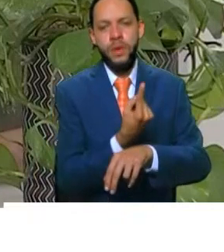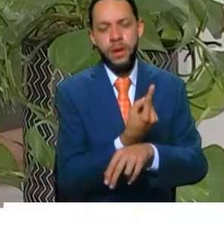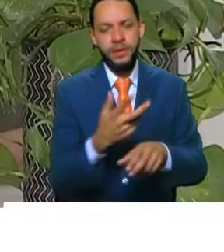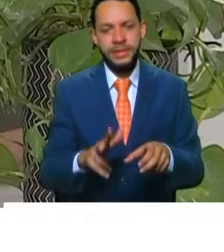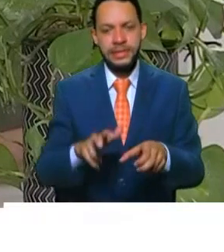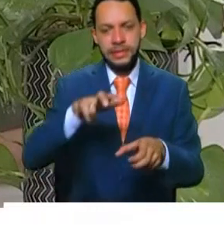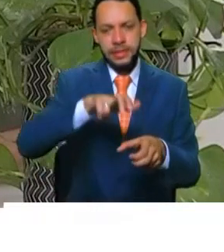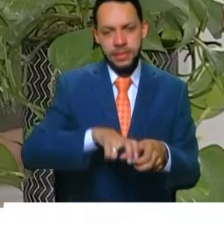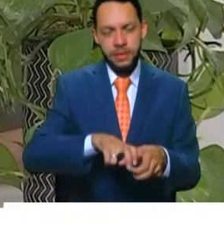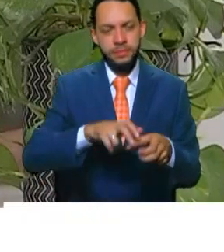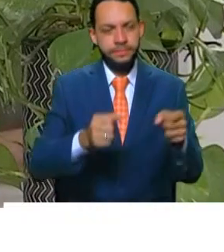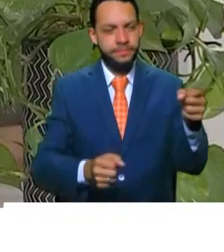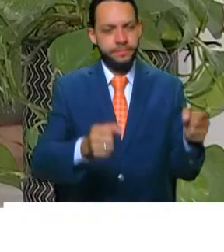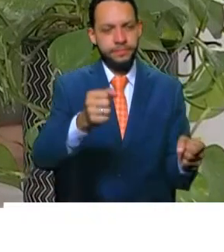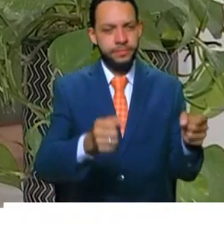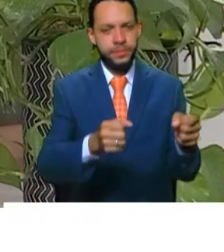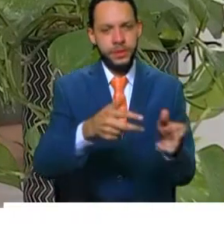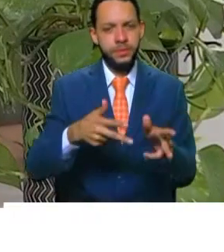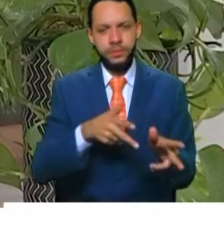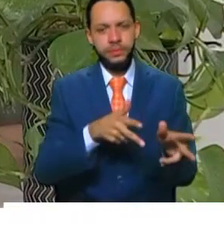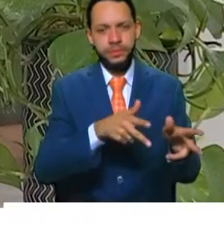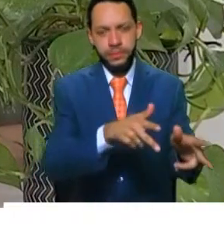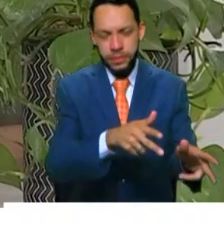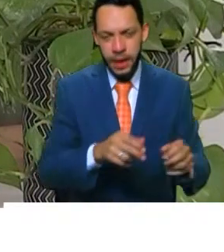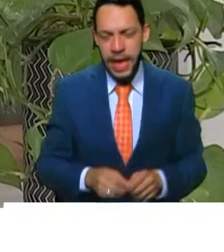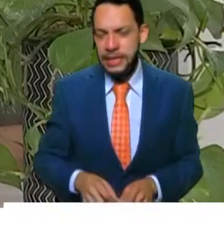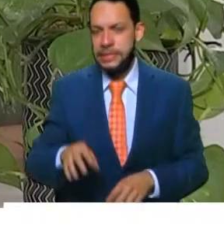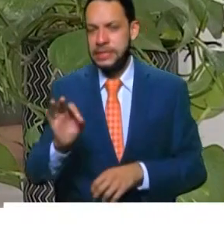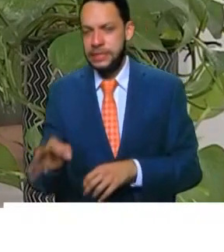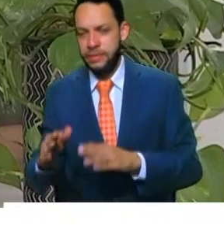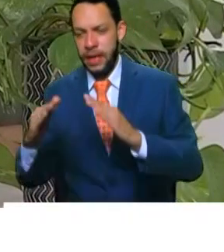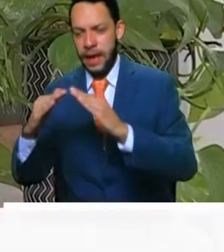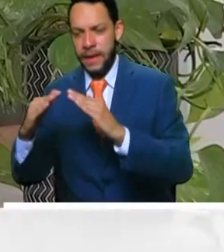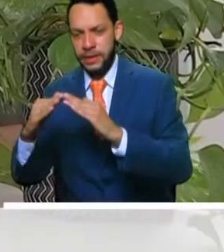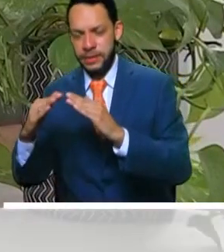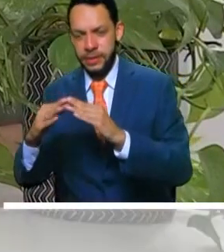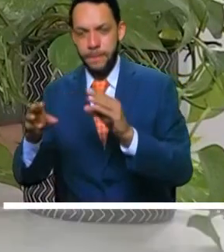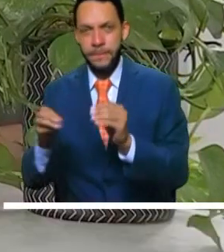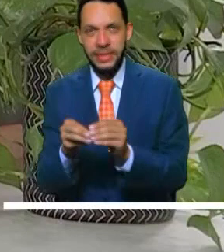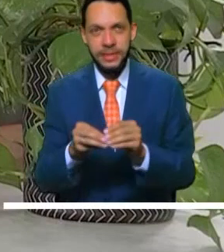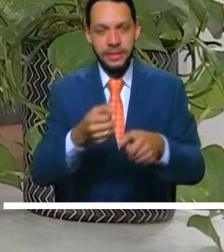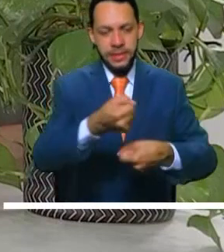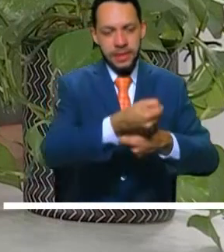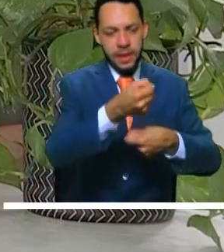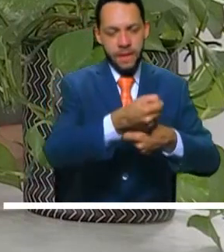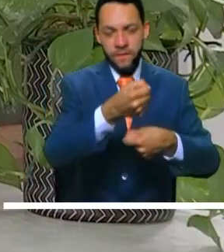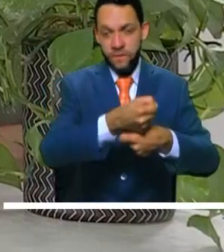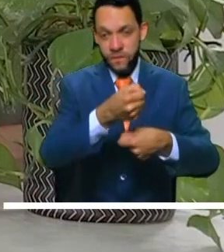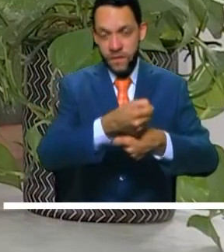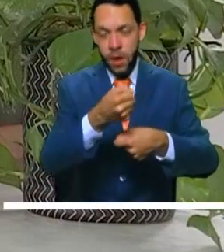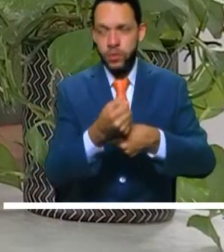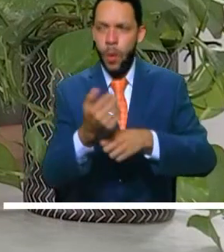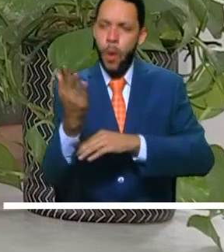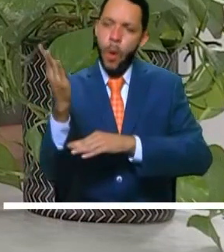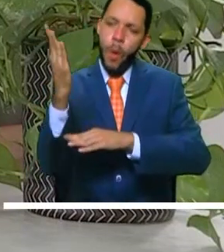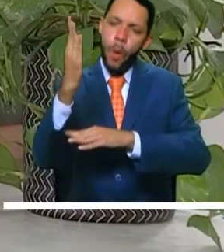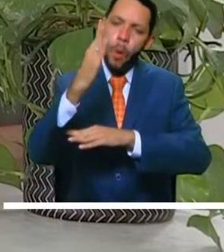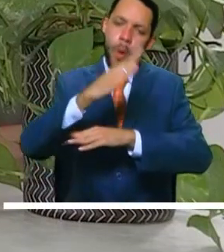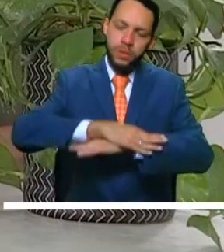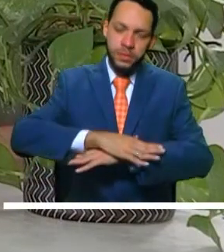sentada bajo luz artificial y no veo el sol. Y vengo acá